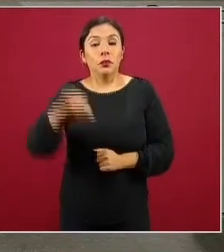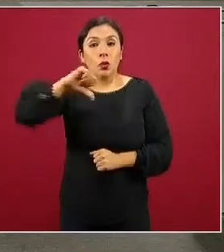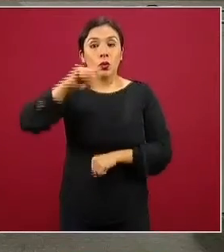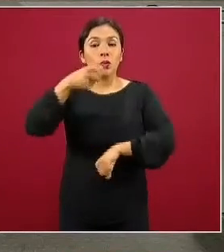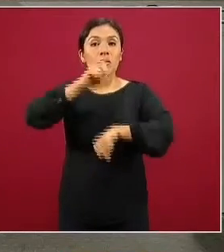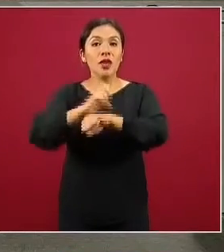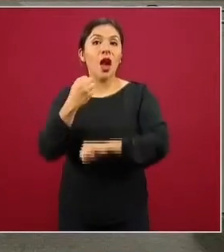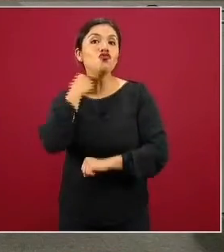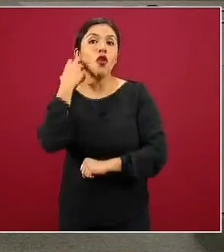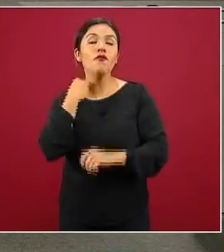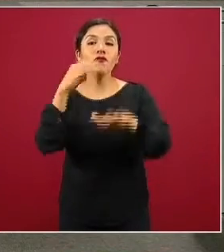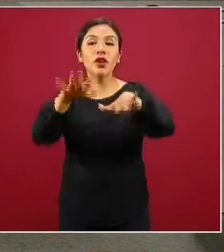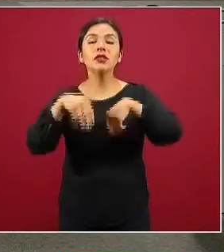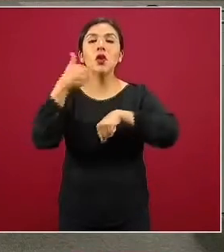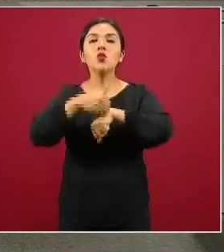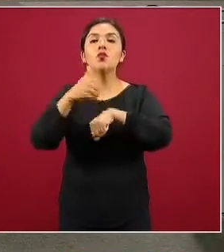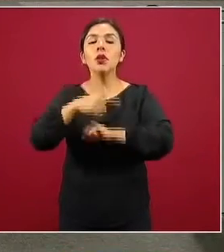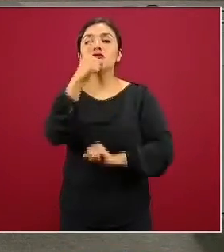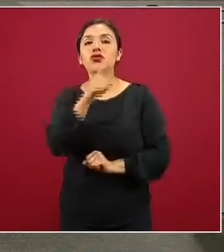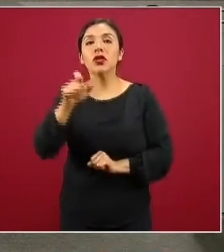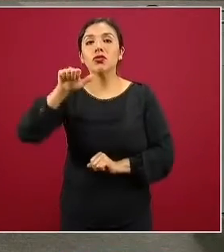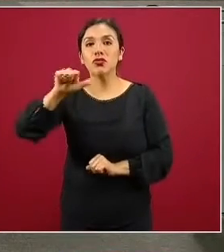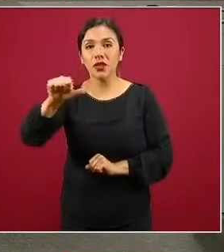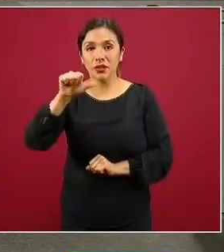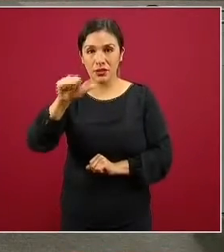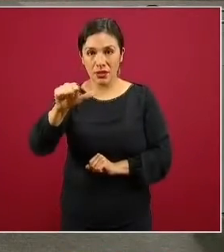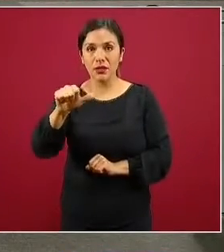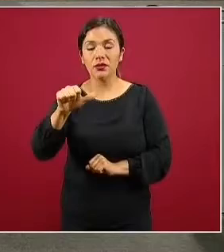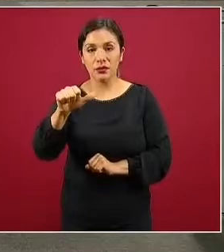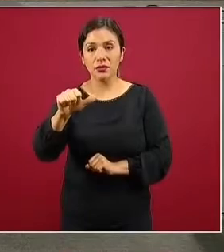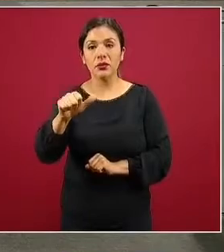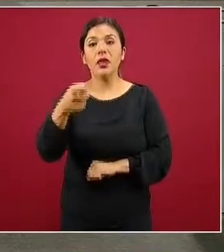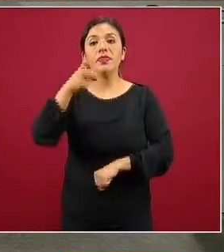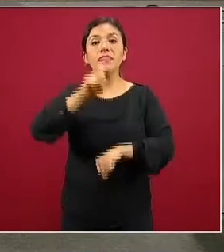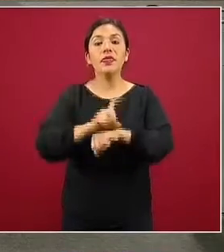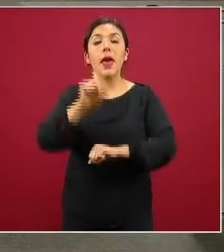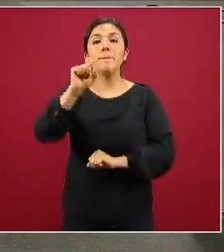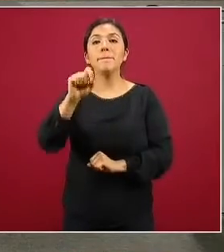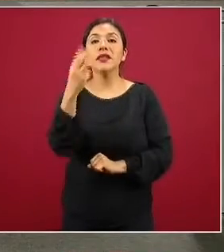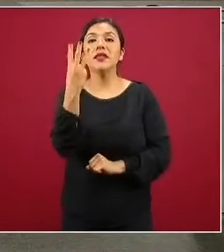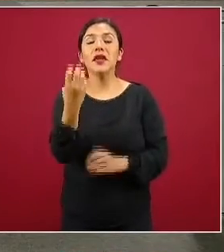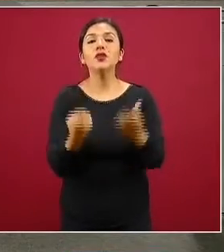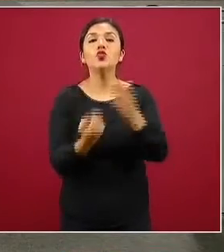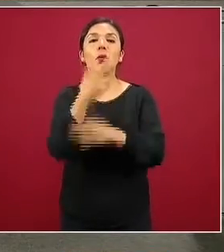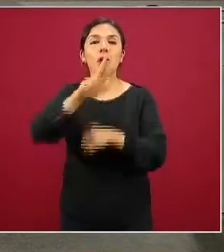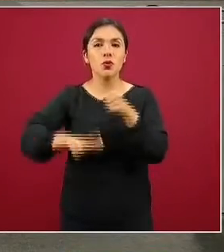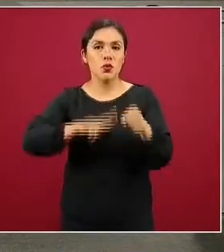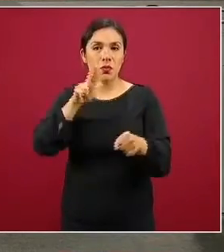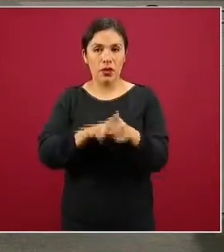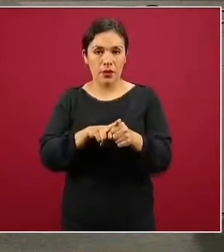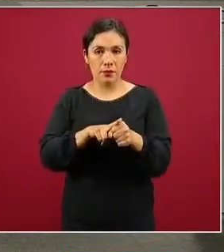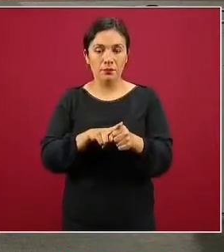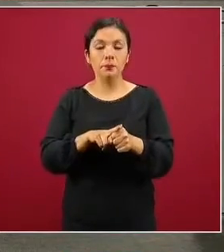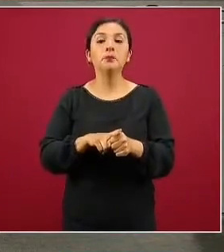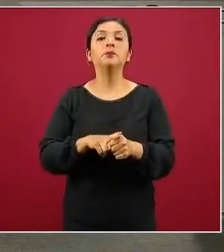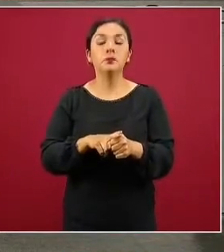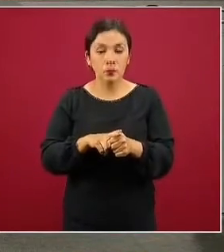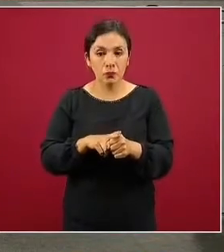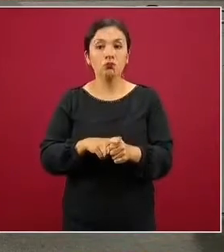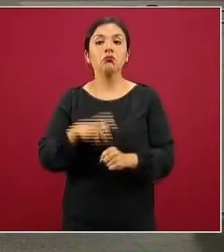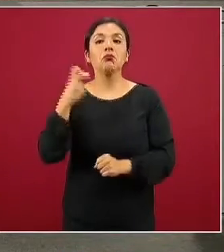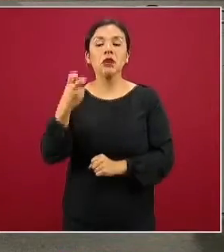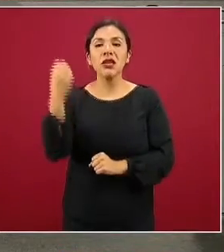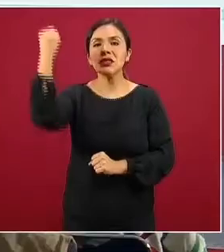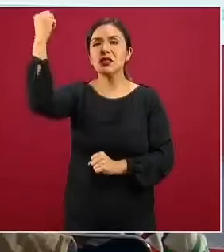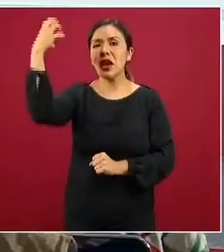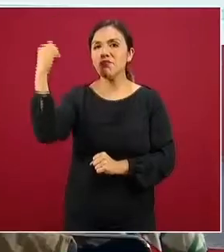conferencia vespertina número 116 del día número 23 de la nueva normalidad. Veamos nuestro semáforo